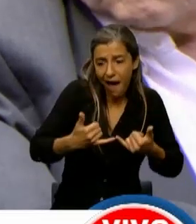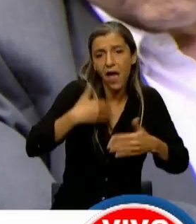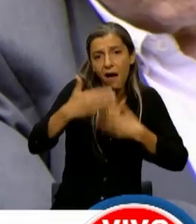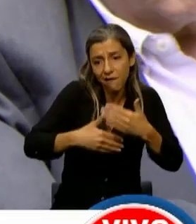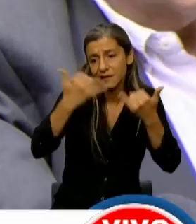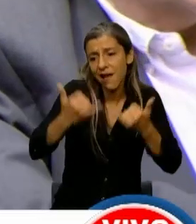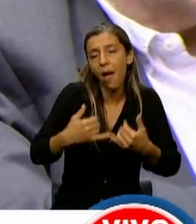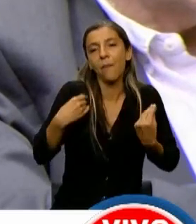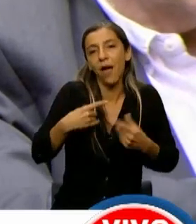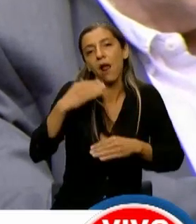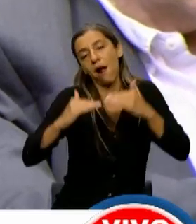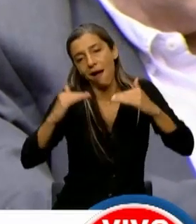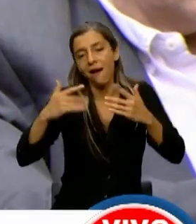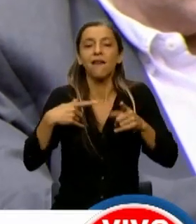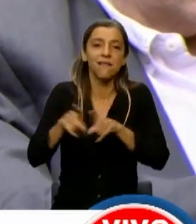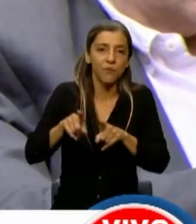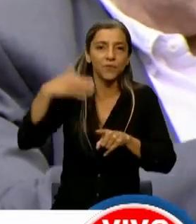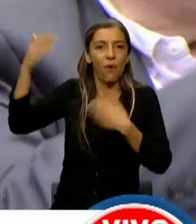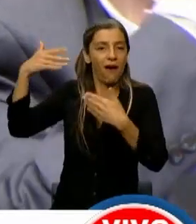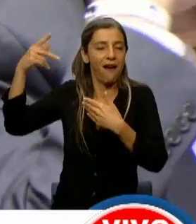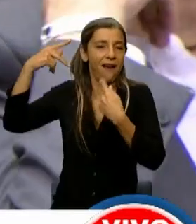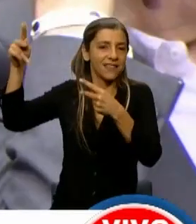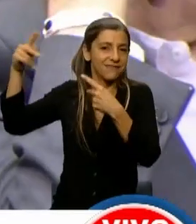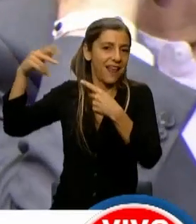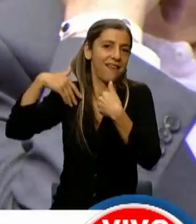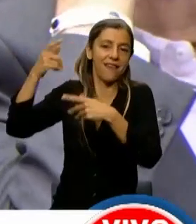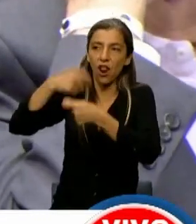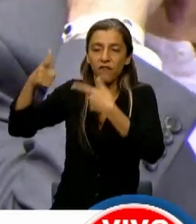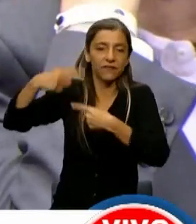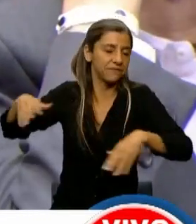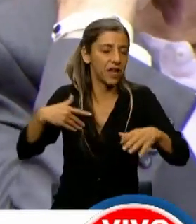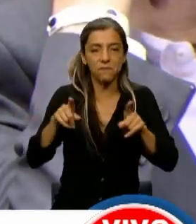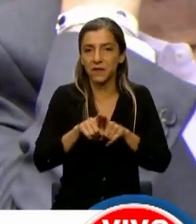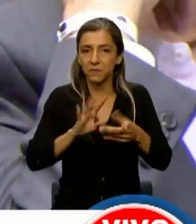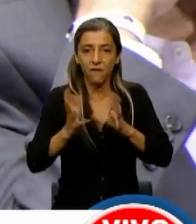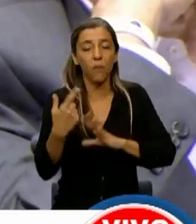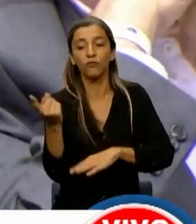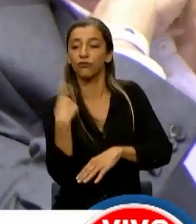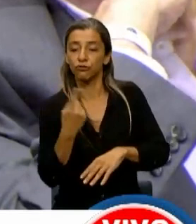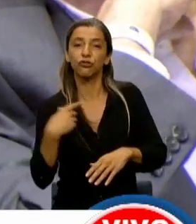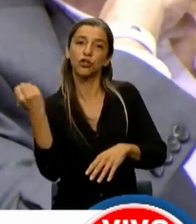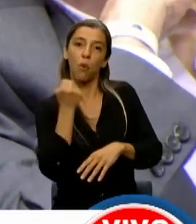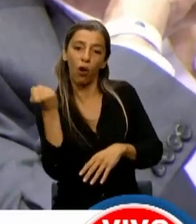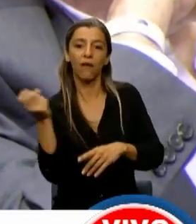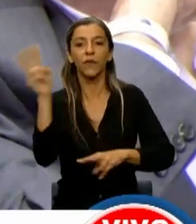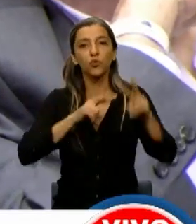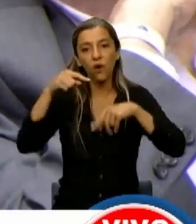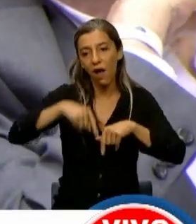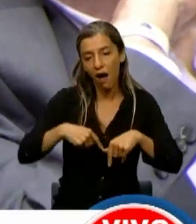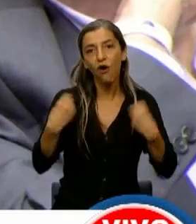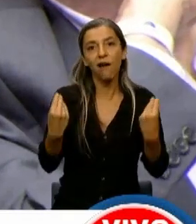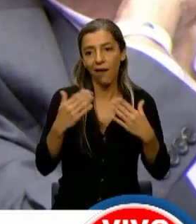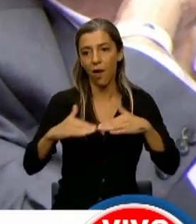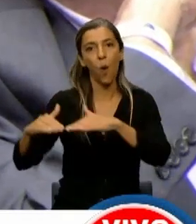hace necesario que todos los días nuestro gobierno tome medidas para equilibrar ese crecimiento y para lograrlo con